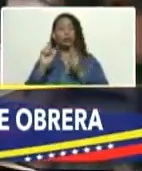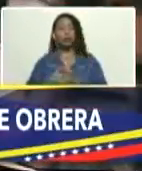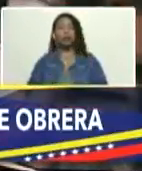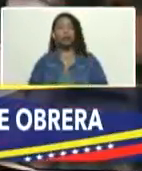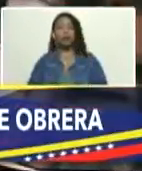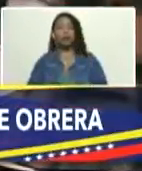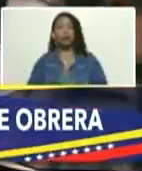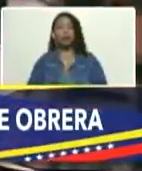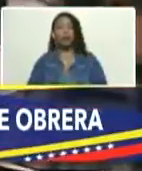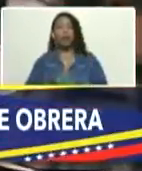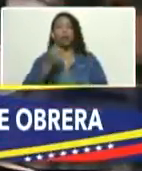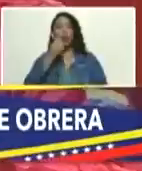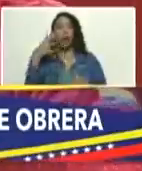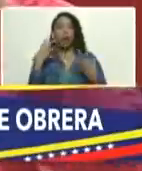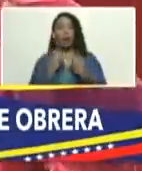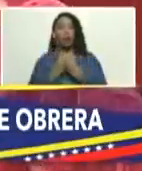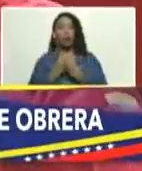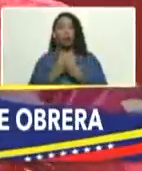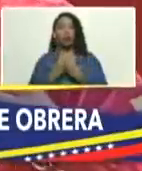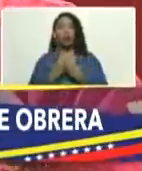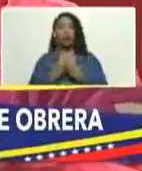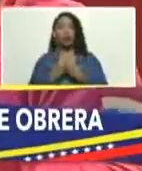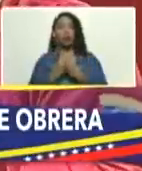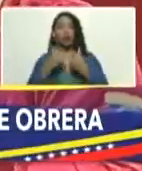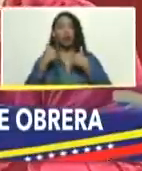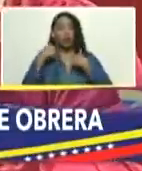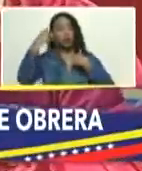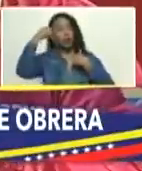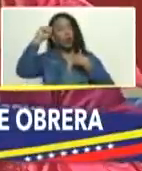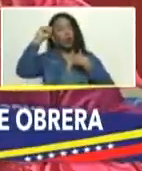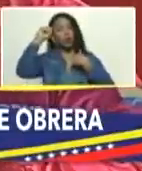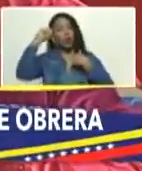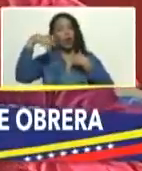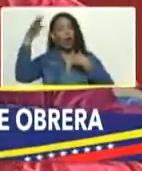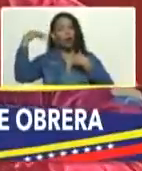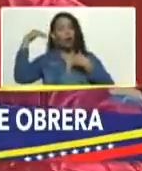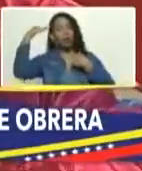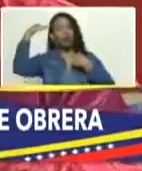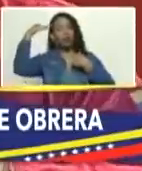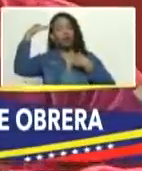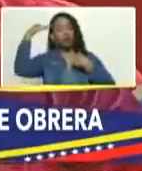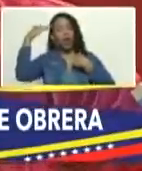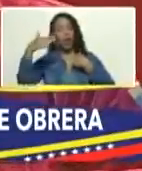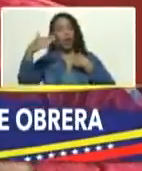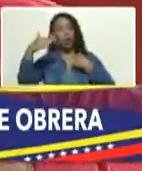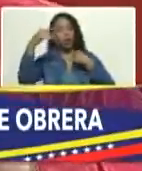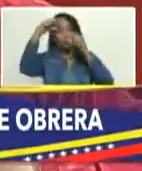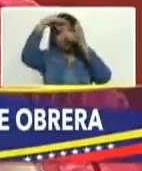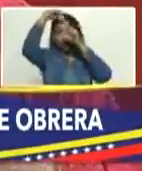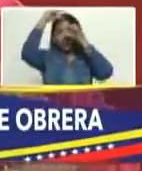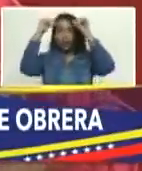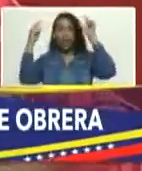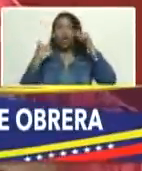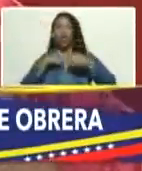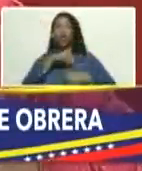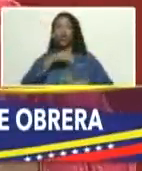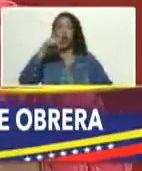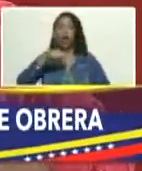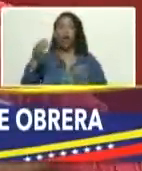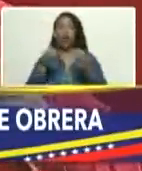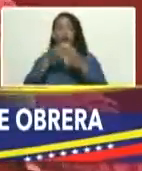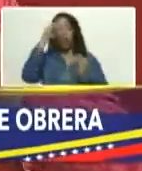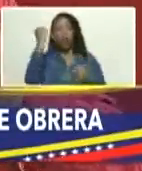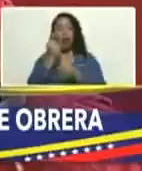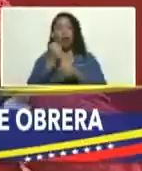Bueno, compañero, se me viene un recuerdo del comandante Ernesto Che Guevara. Nosotros, como clase